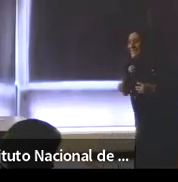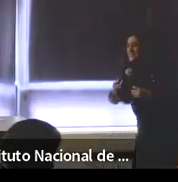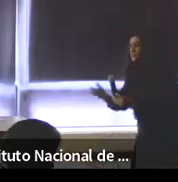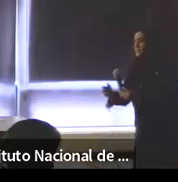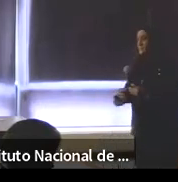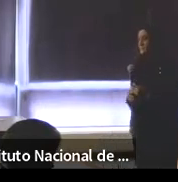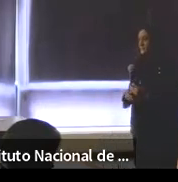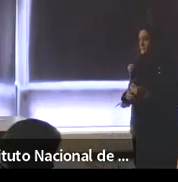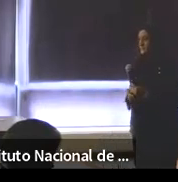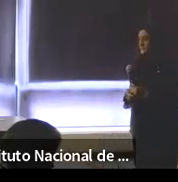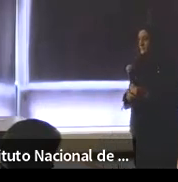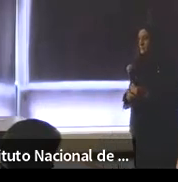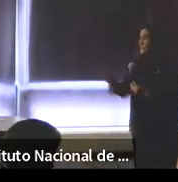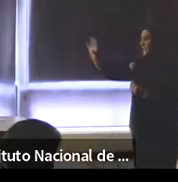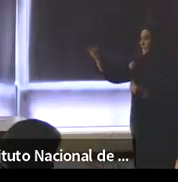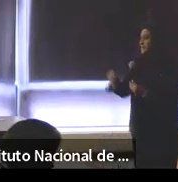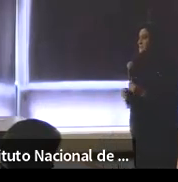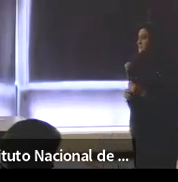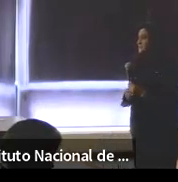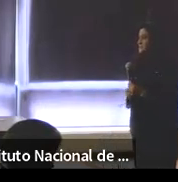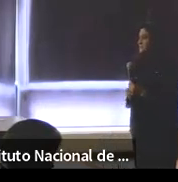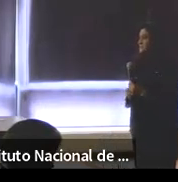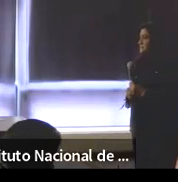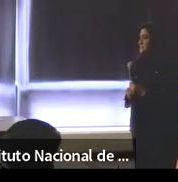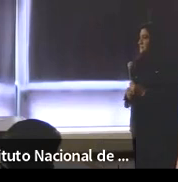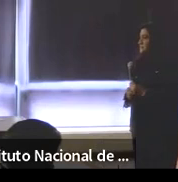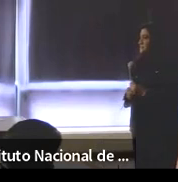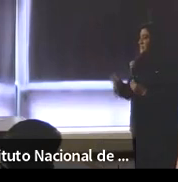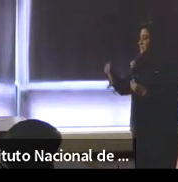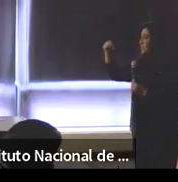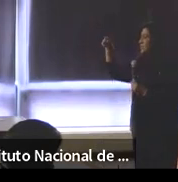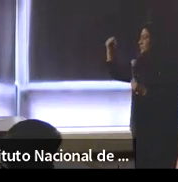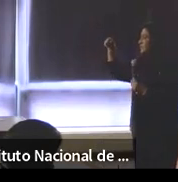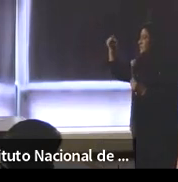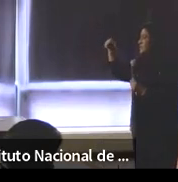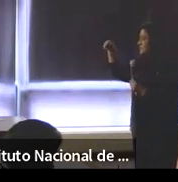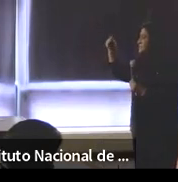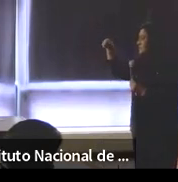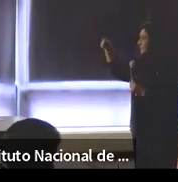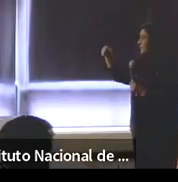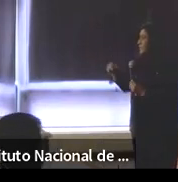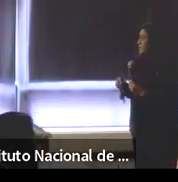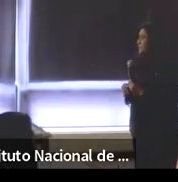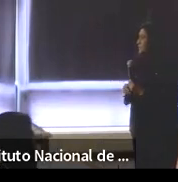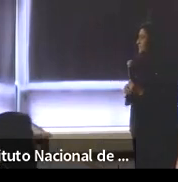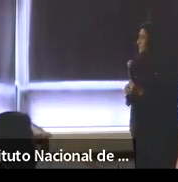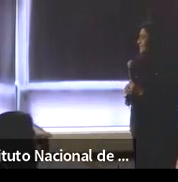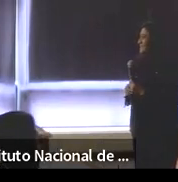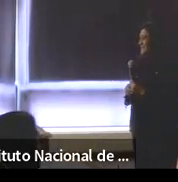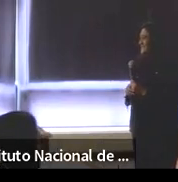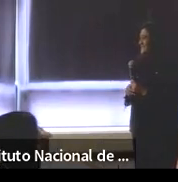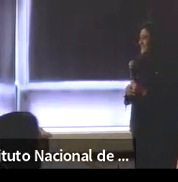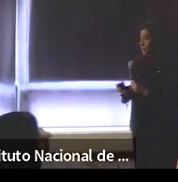una reacción no esperada han escuchado que los pacientes dicen es que me regañó